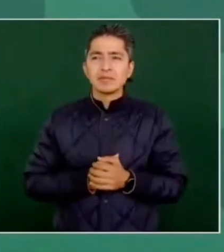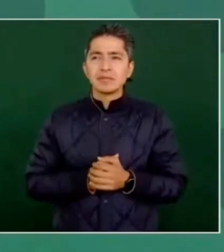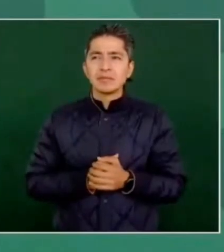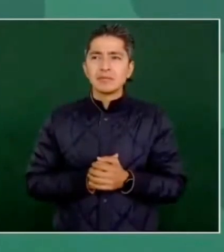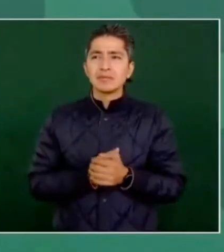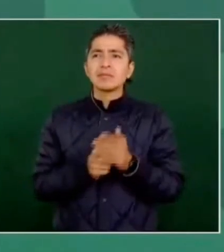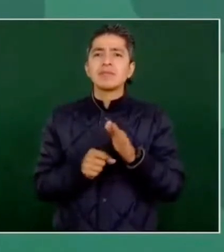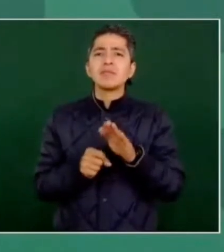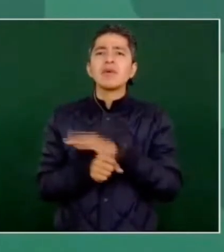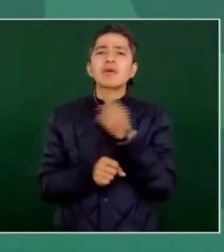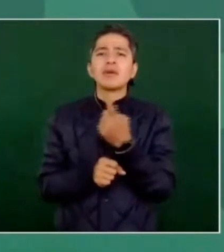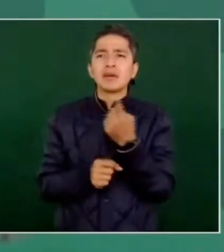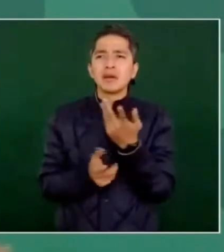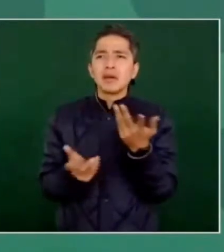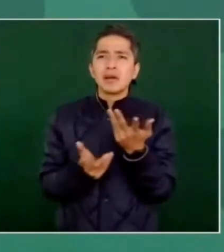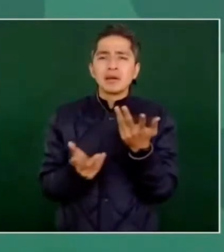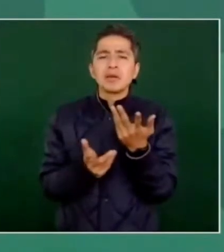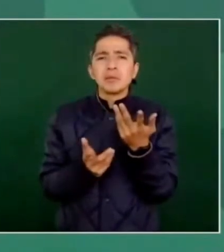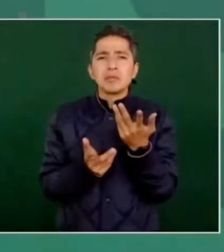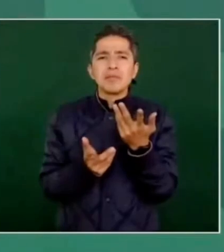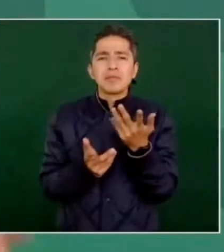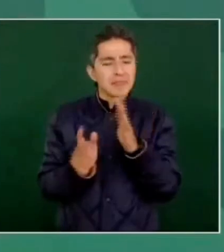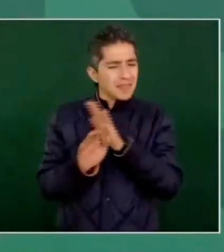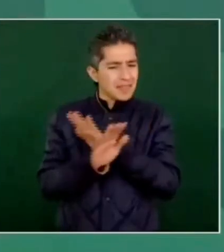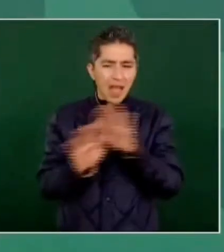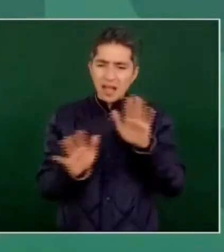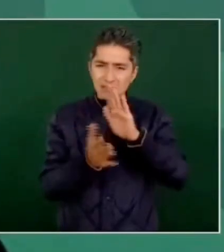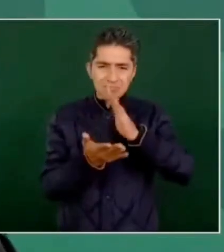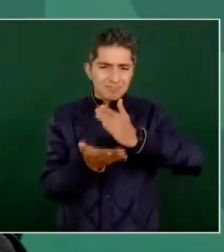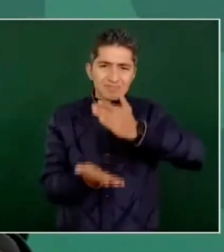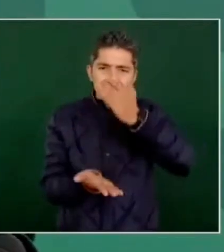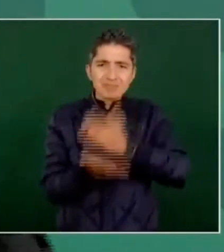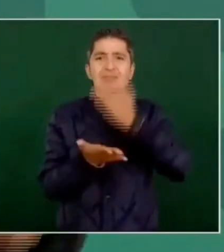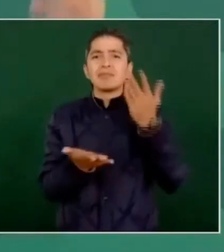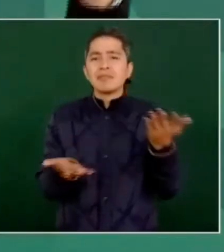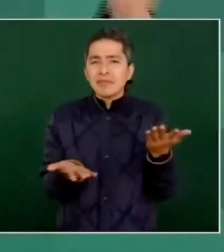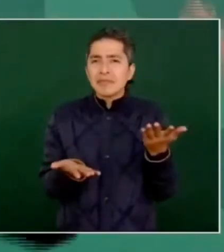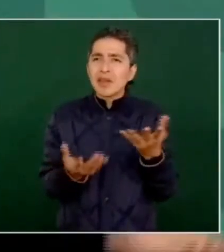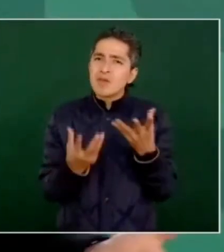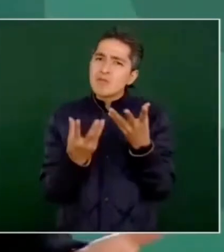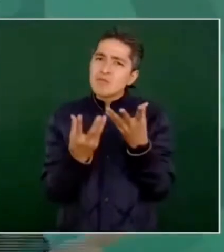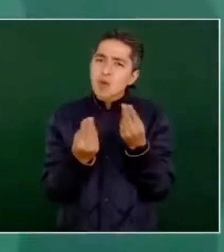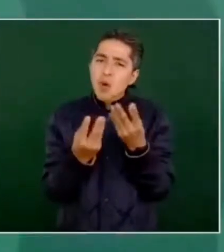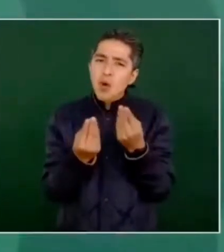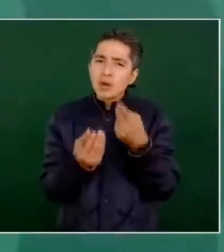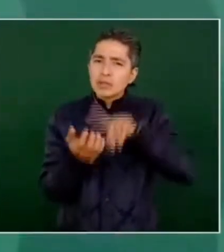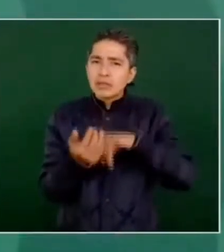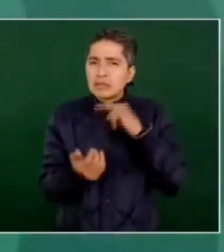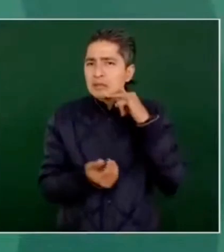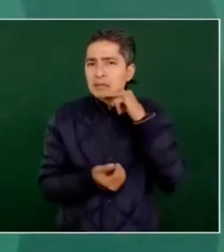Porque también ya basta, ¿no?, de tanta hipocresía.